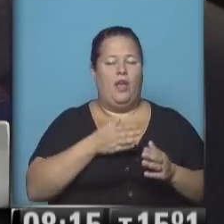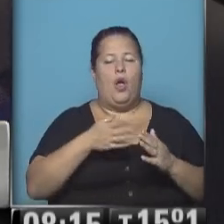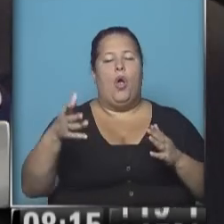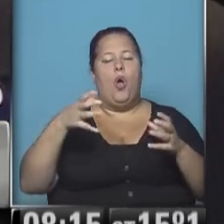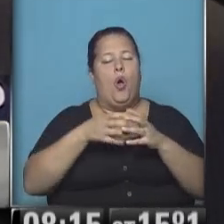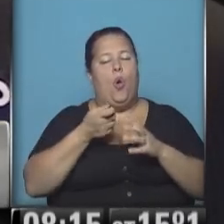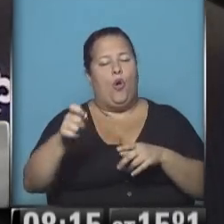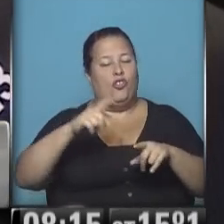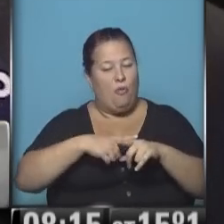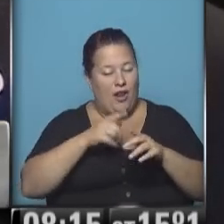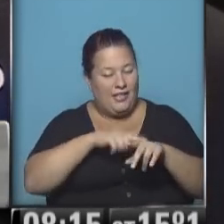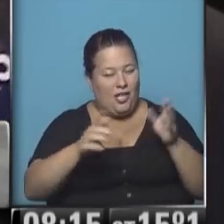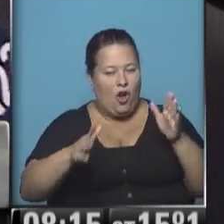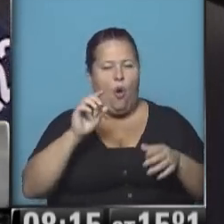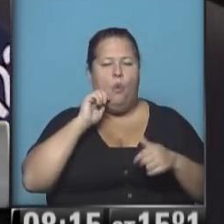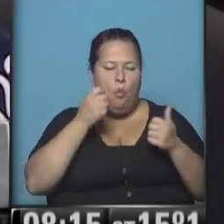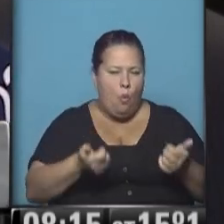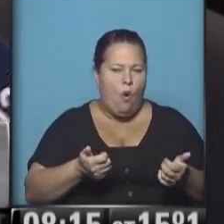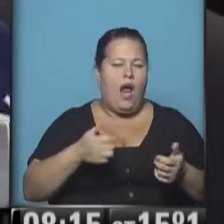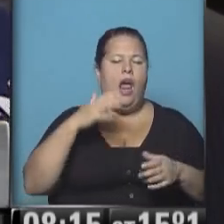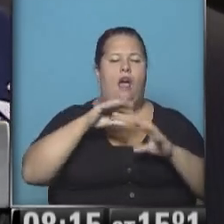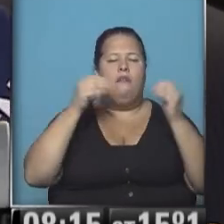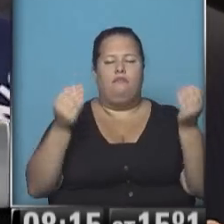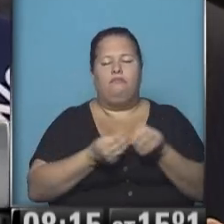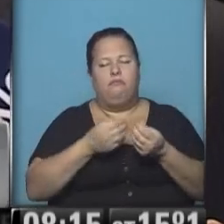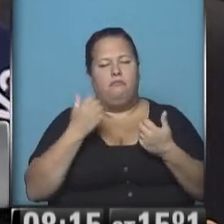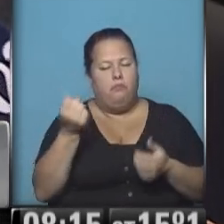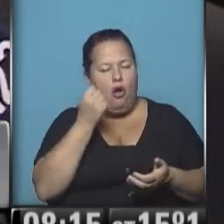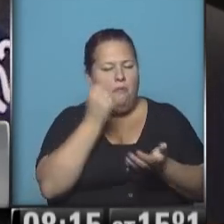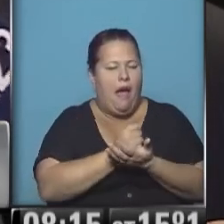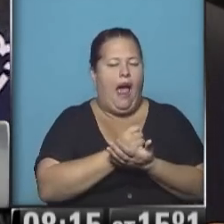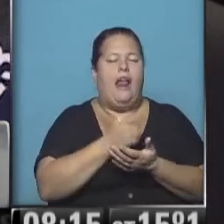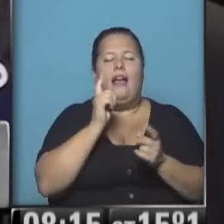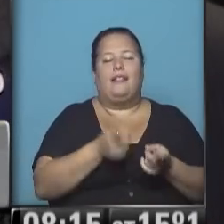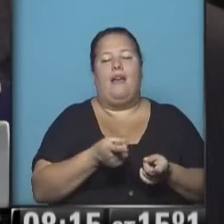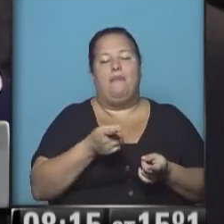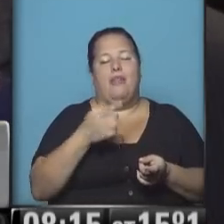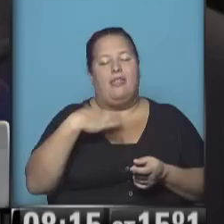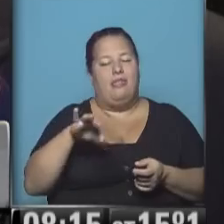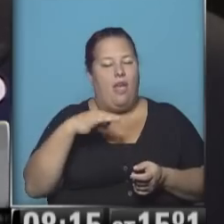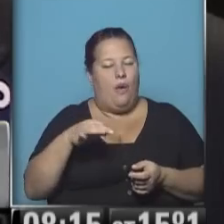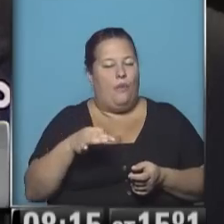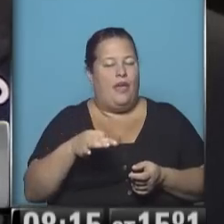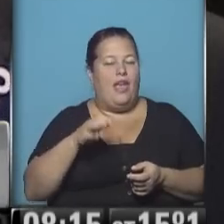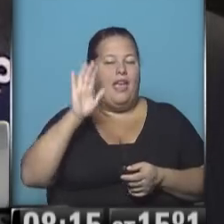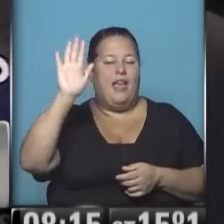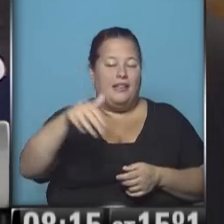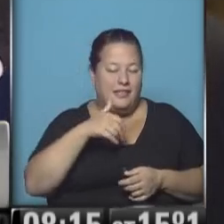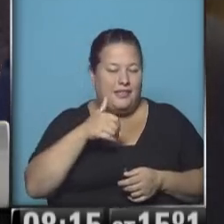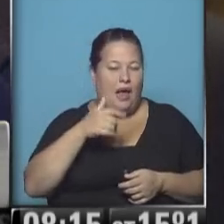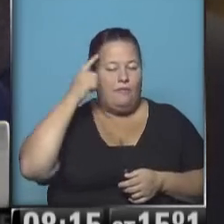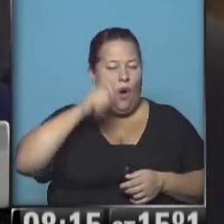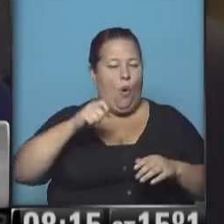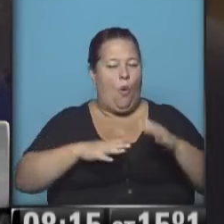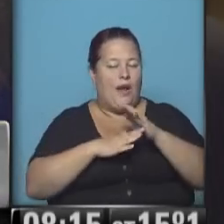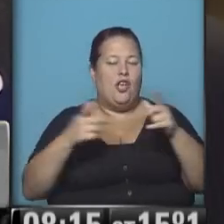político es un procedimiento excepcional que tiene un contenido estigmatizante y en todo caso que debieron haberlo invitado al juez de